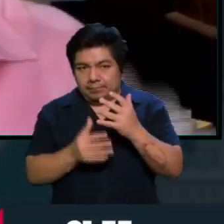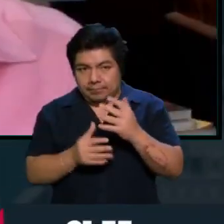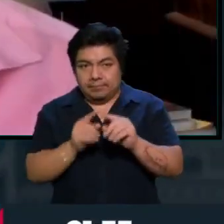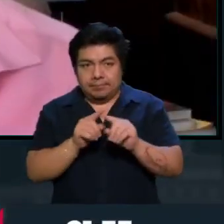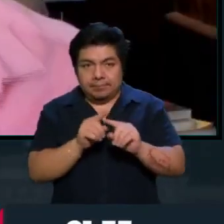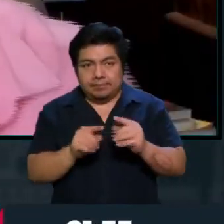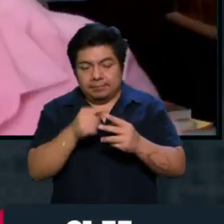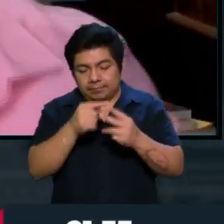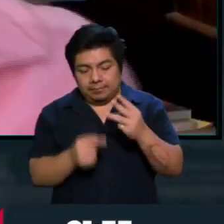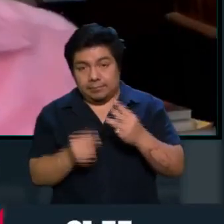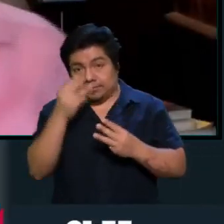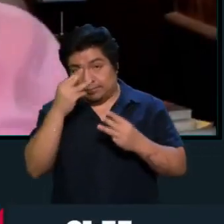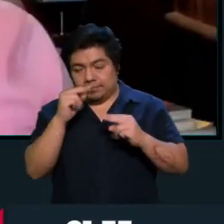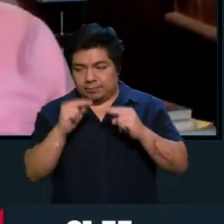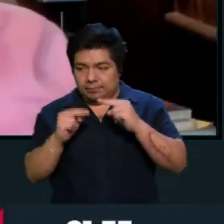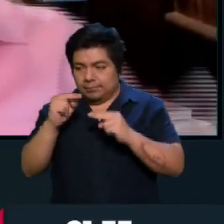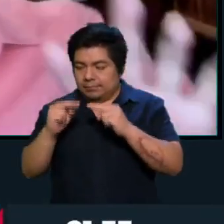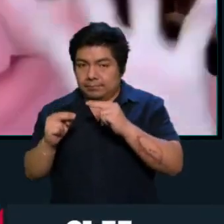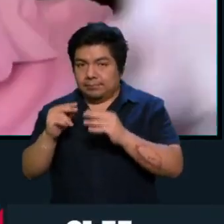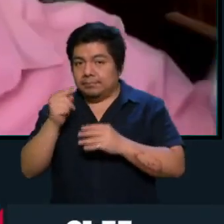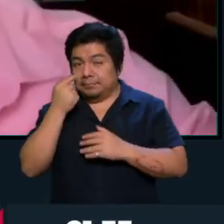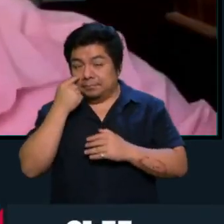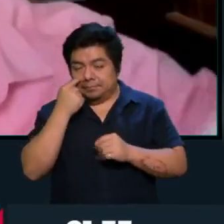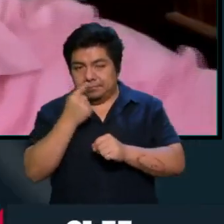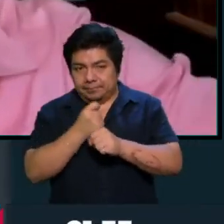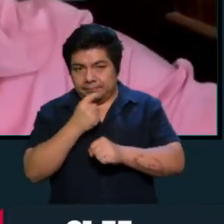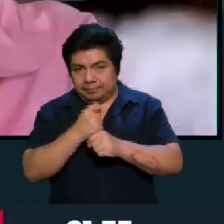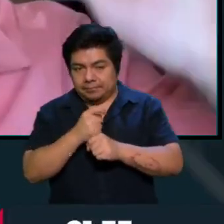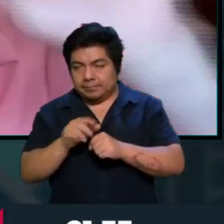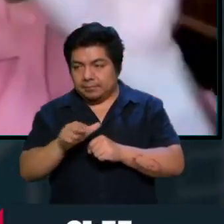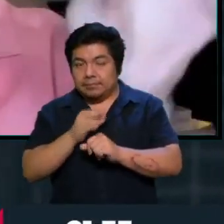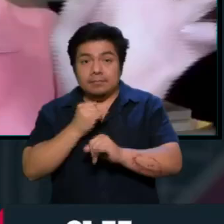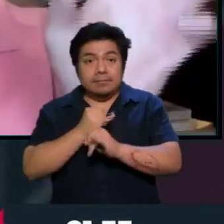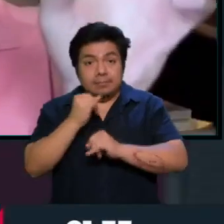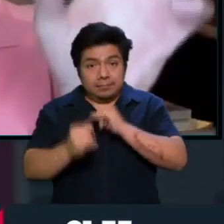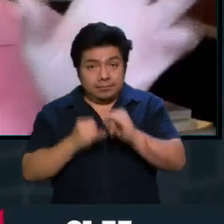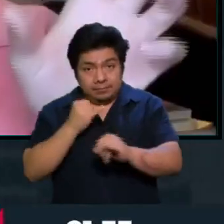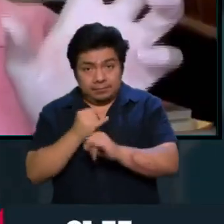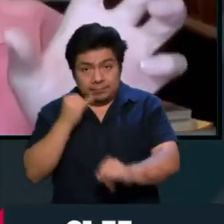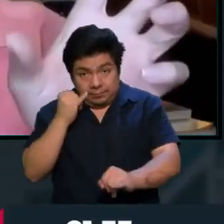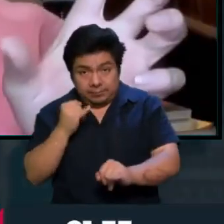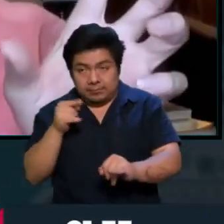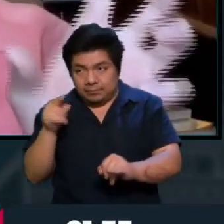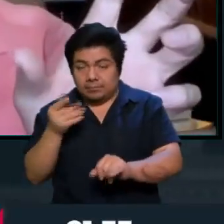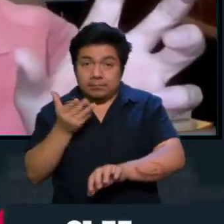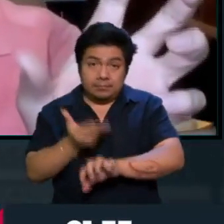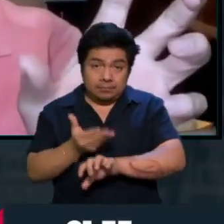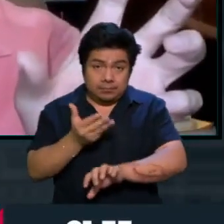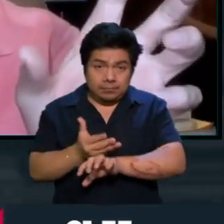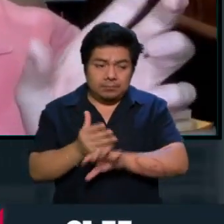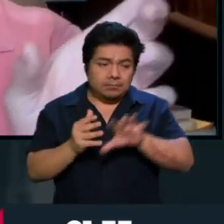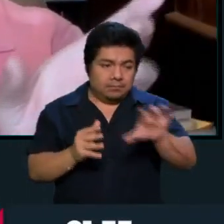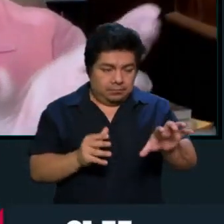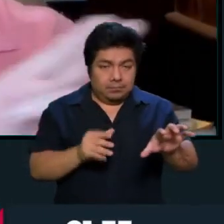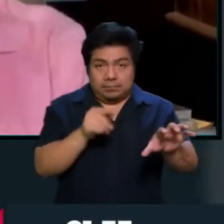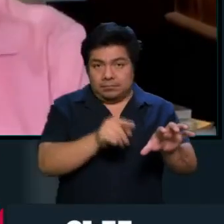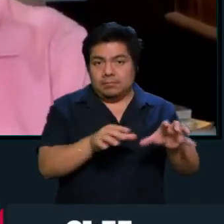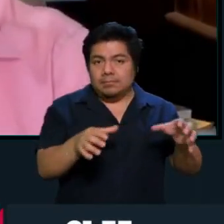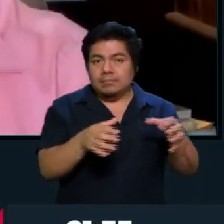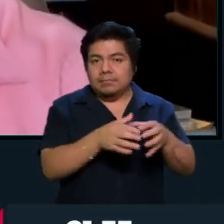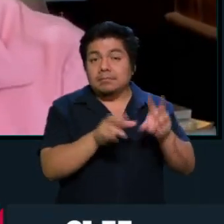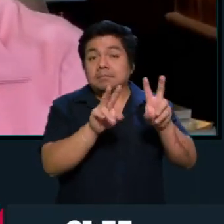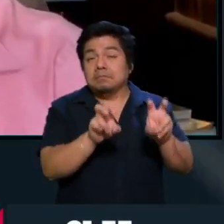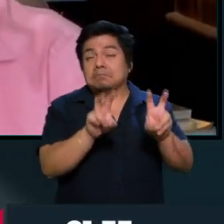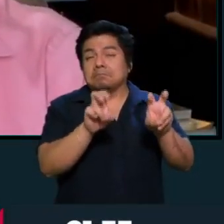tres niveles, Claro que sí. quisiera darle por ahí. Mira, primero en el plano internacional, Estados Unidos de un lado, del lado de los